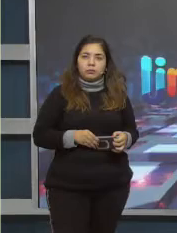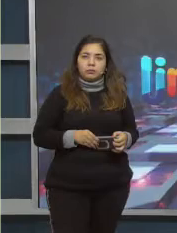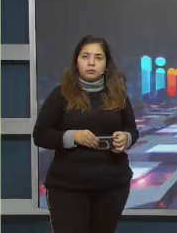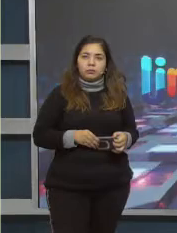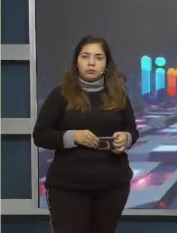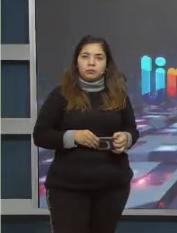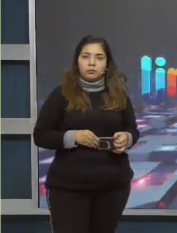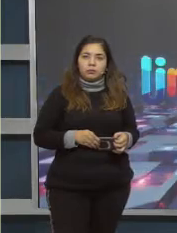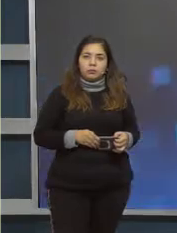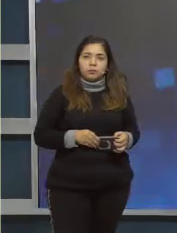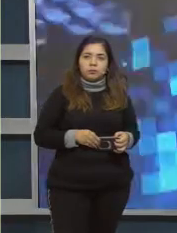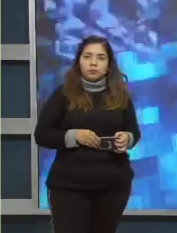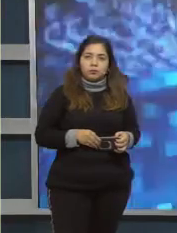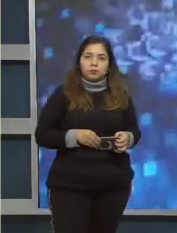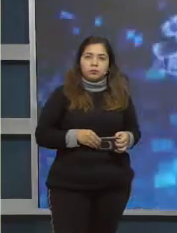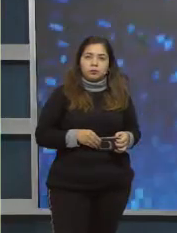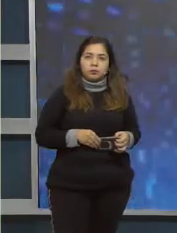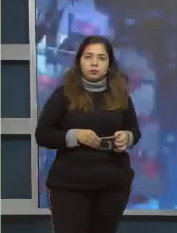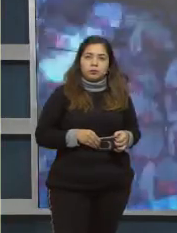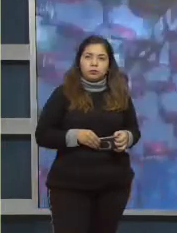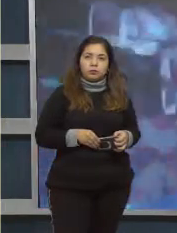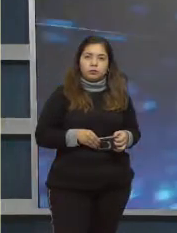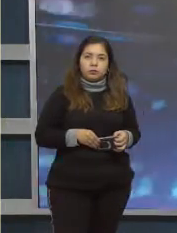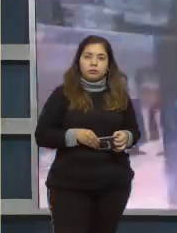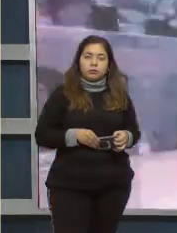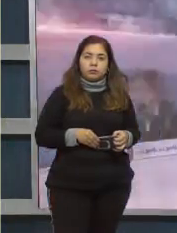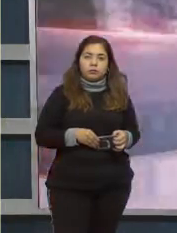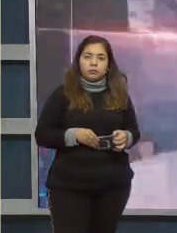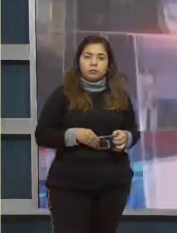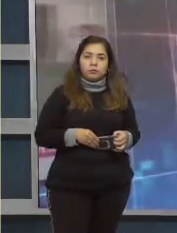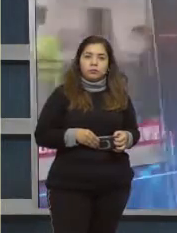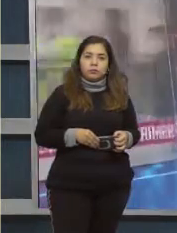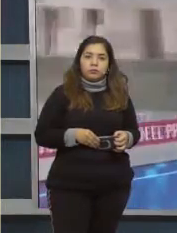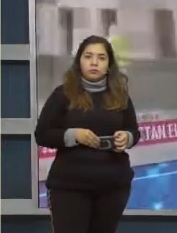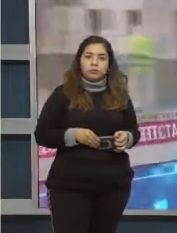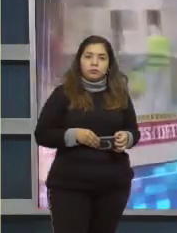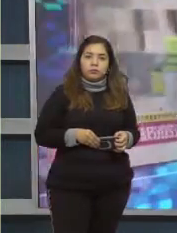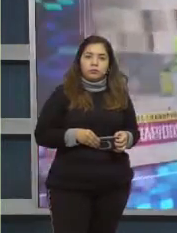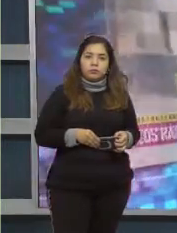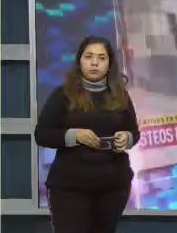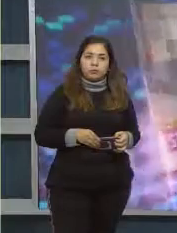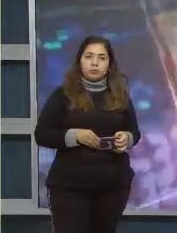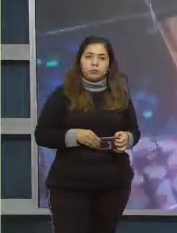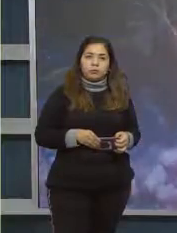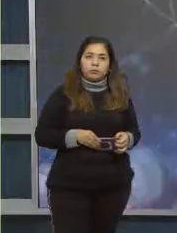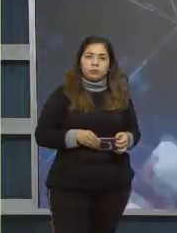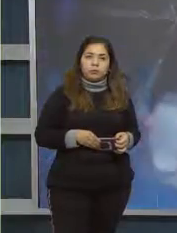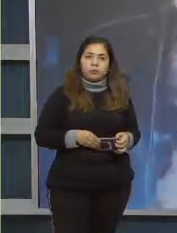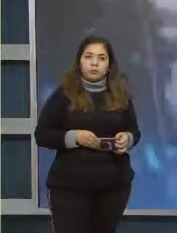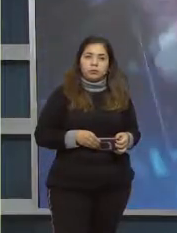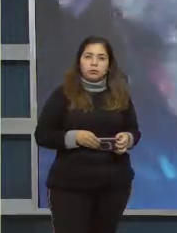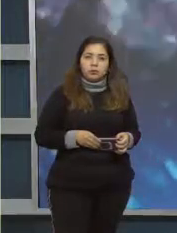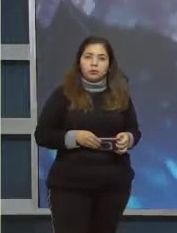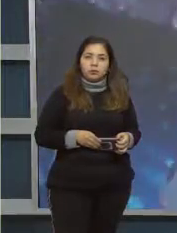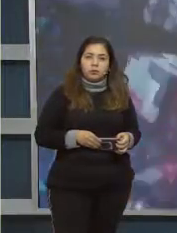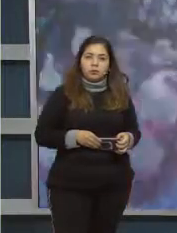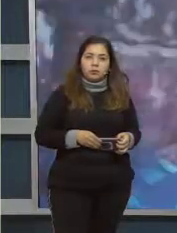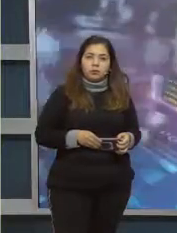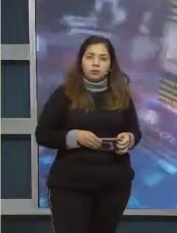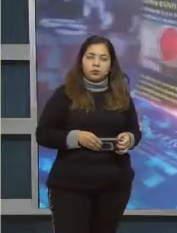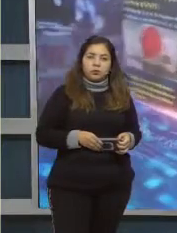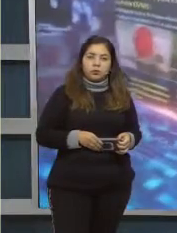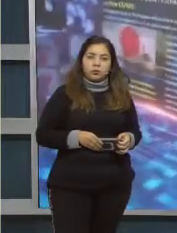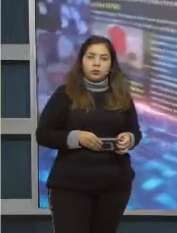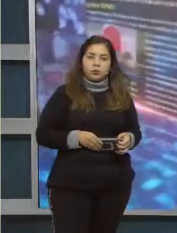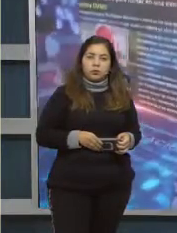curso previo antes para rendir el examen. Lo único que nosotros exigimos es la inscripción para el